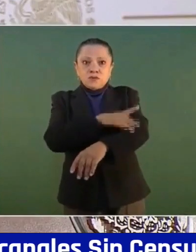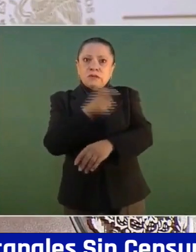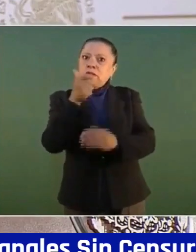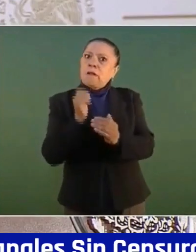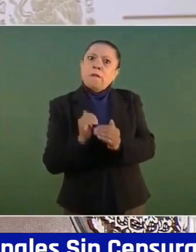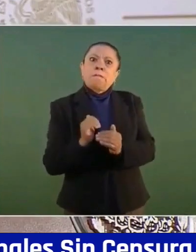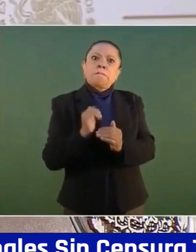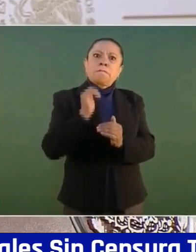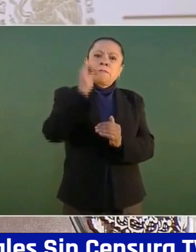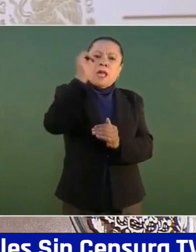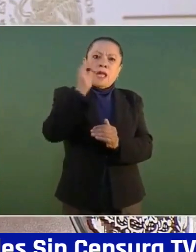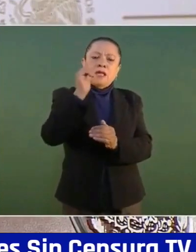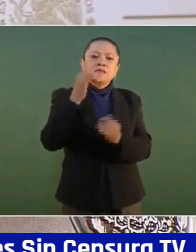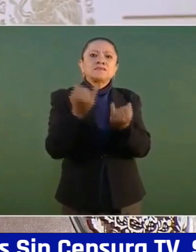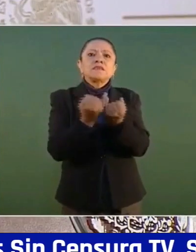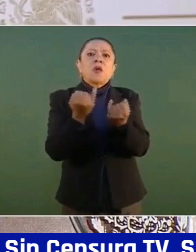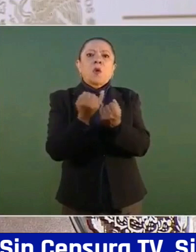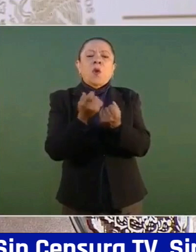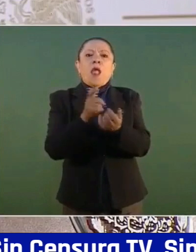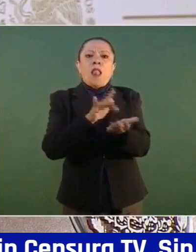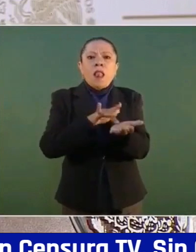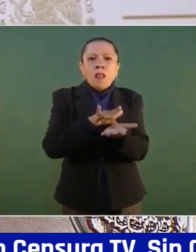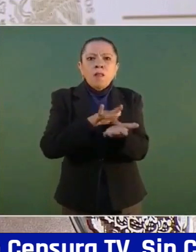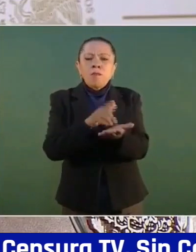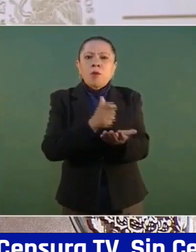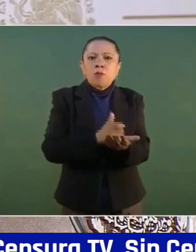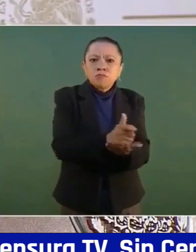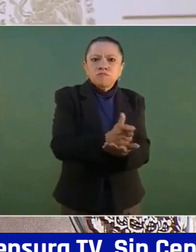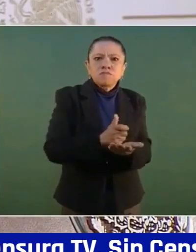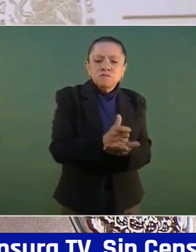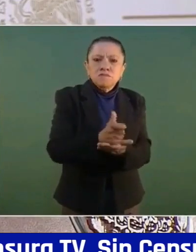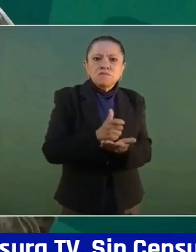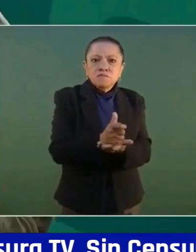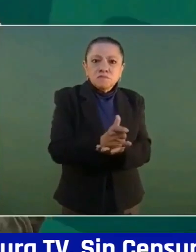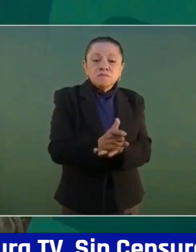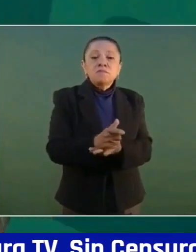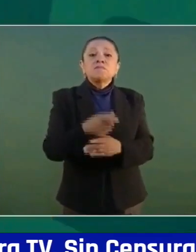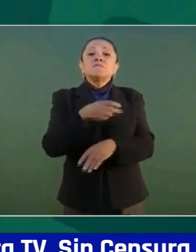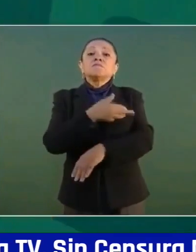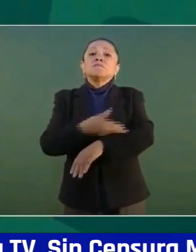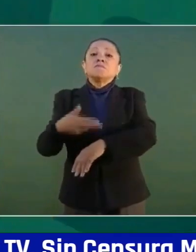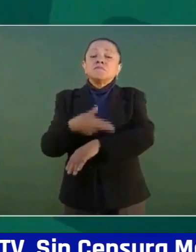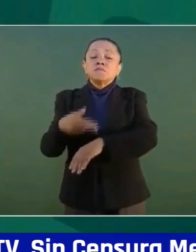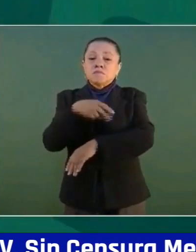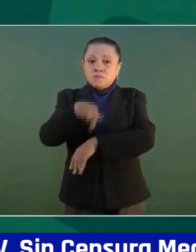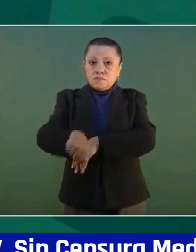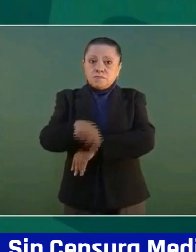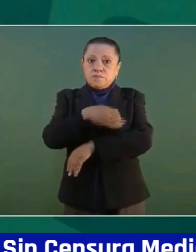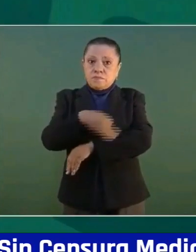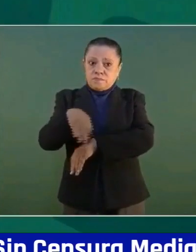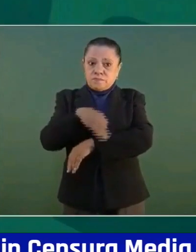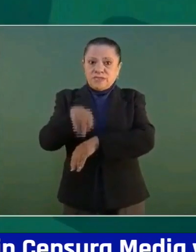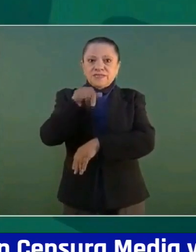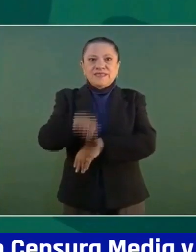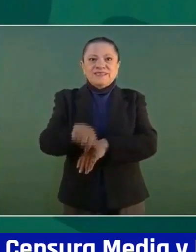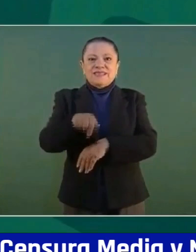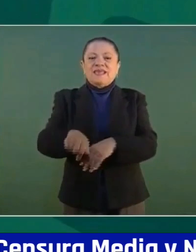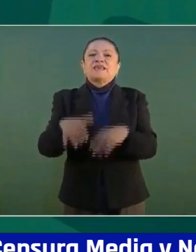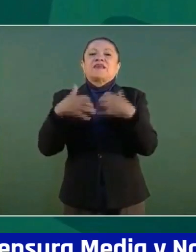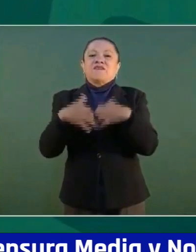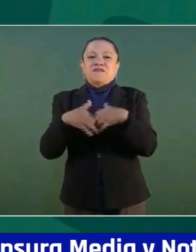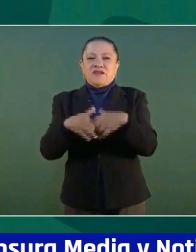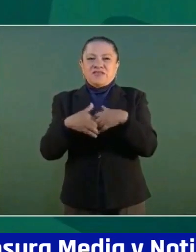recibían subsidios, mientras las plantas de la Comisión Federal de Electricidad